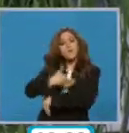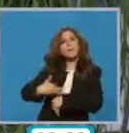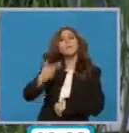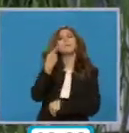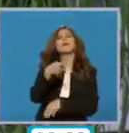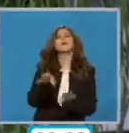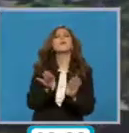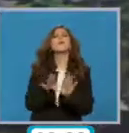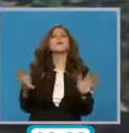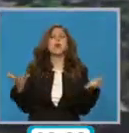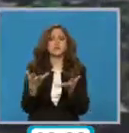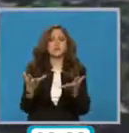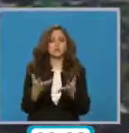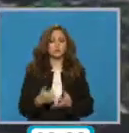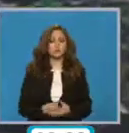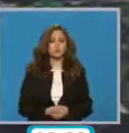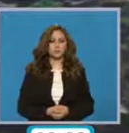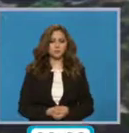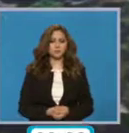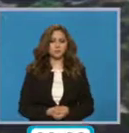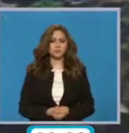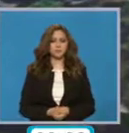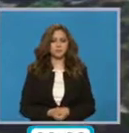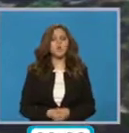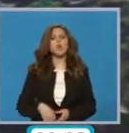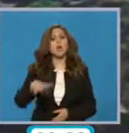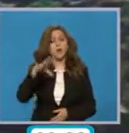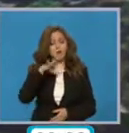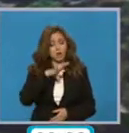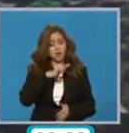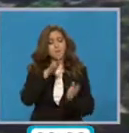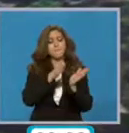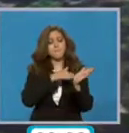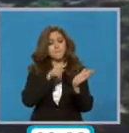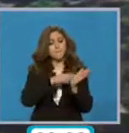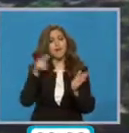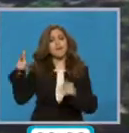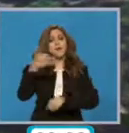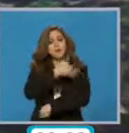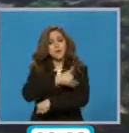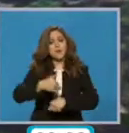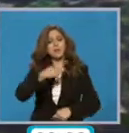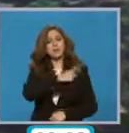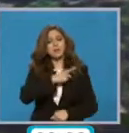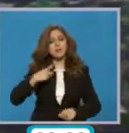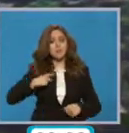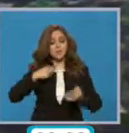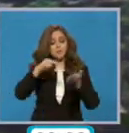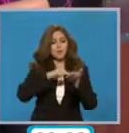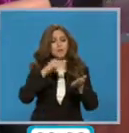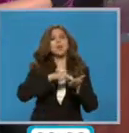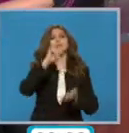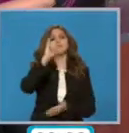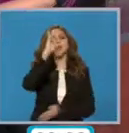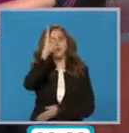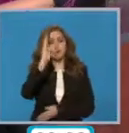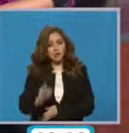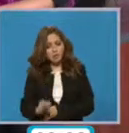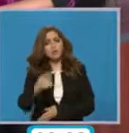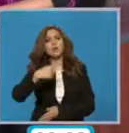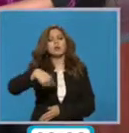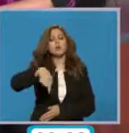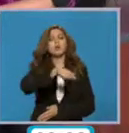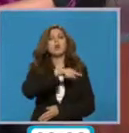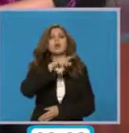puede demostrar? Nosotros tenemos documentos en donde la familia tiene que firmar el consentimiento, a pesar de que la donación